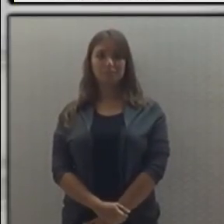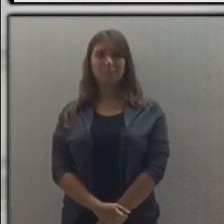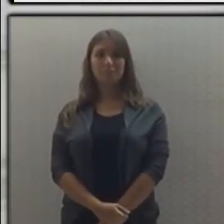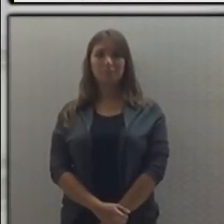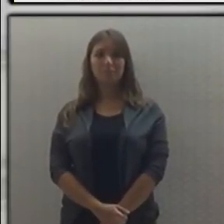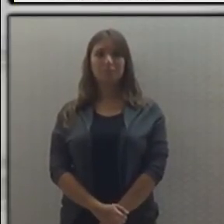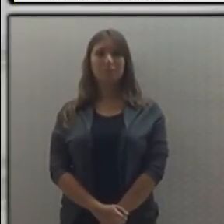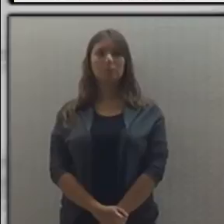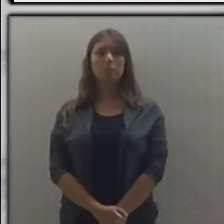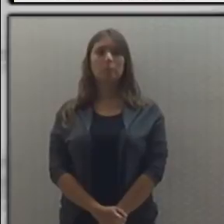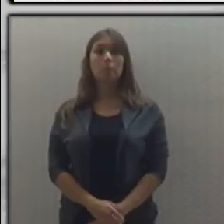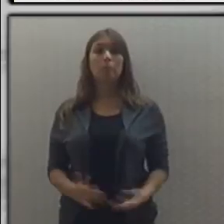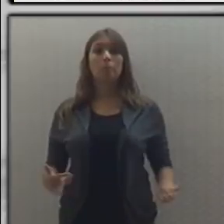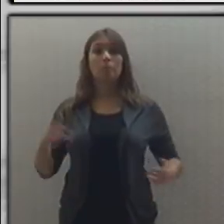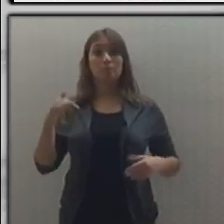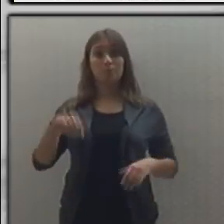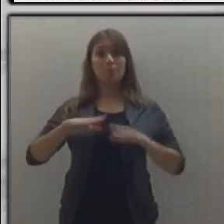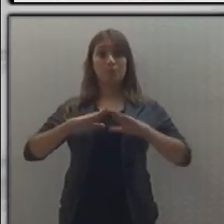Bueno,